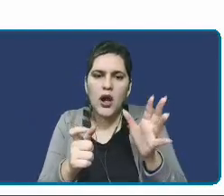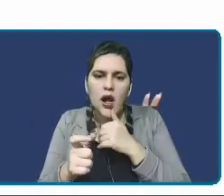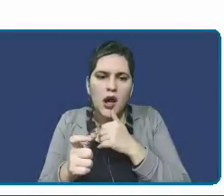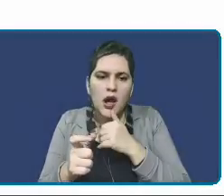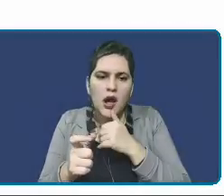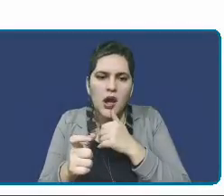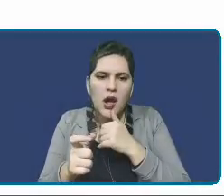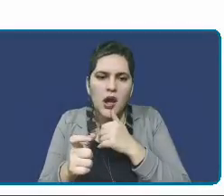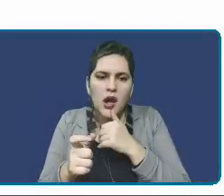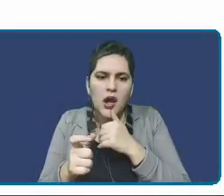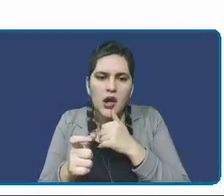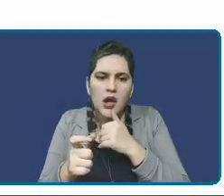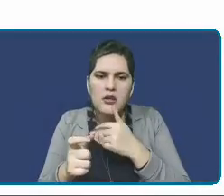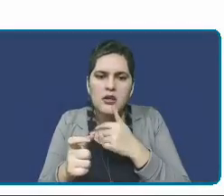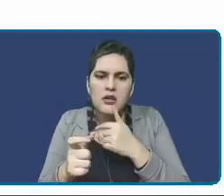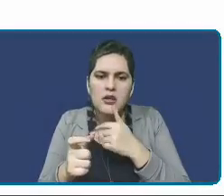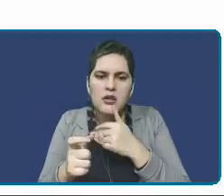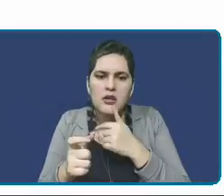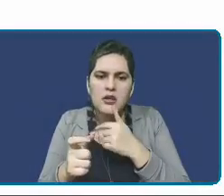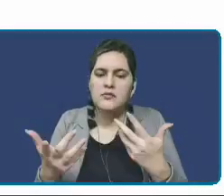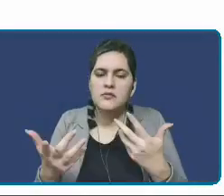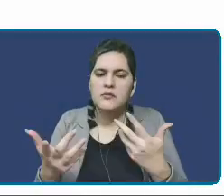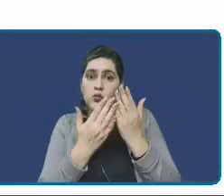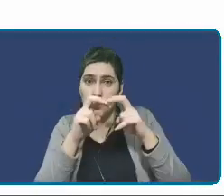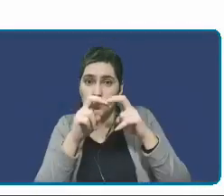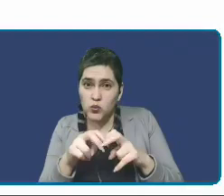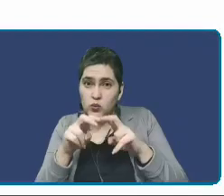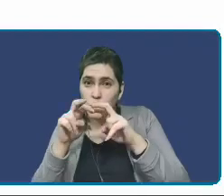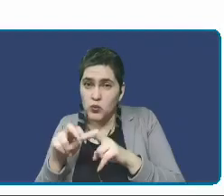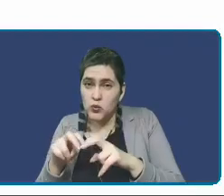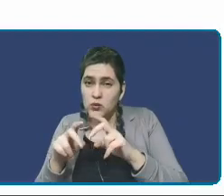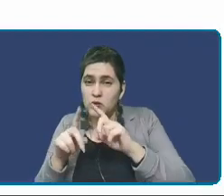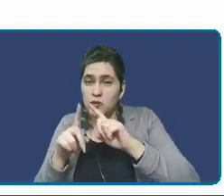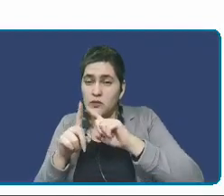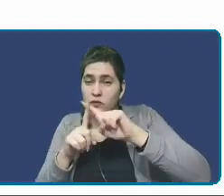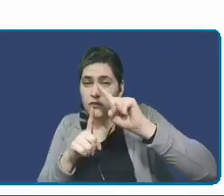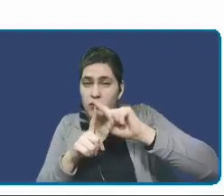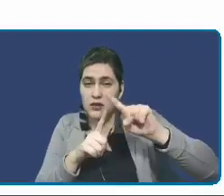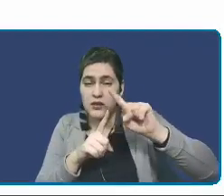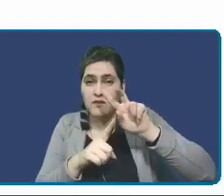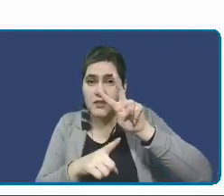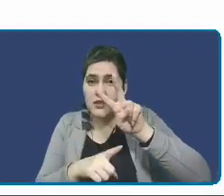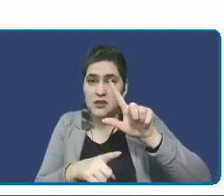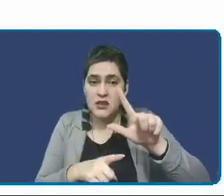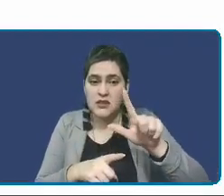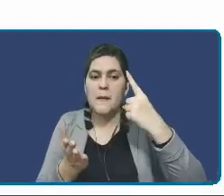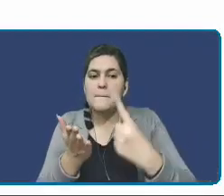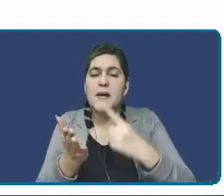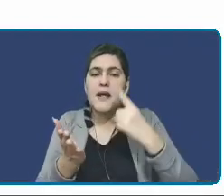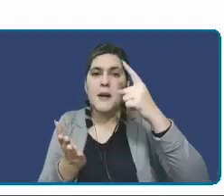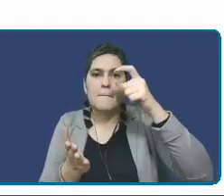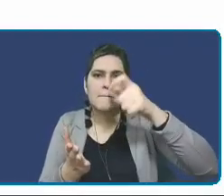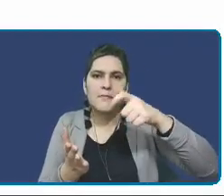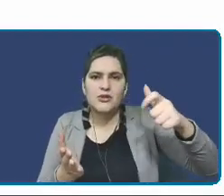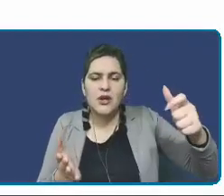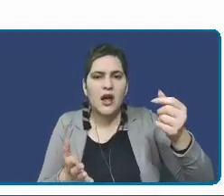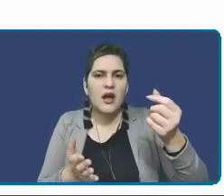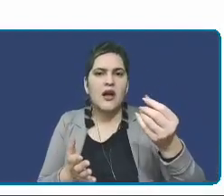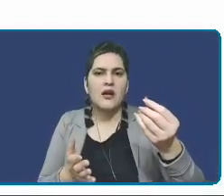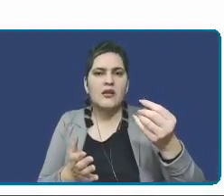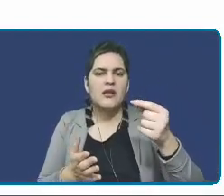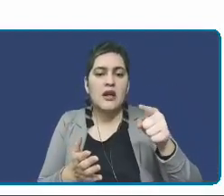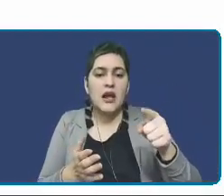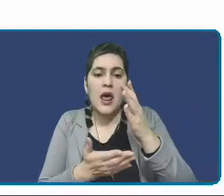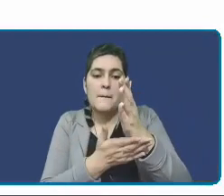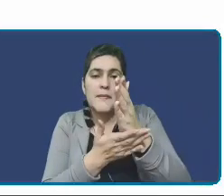que finalmente estos 27 estudios hablaban de más de 1000 pacientes, de los cuales la mitad eran controles